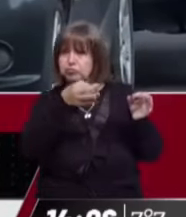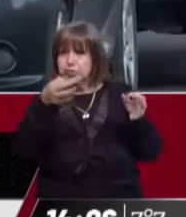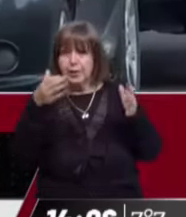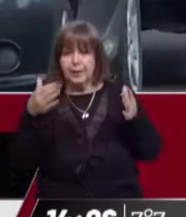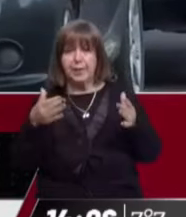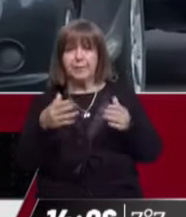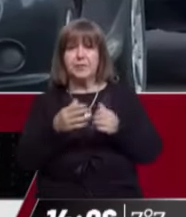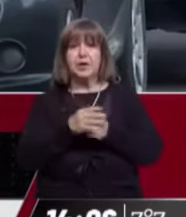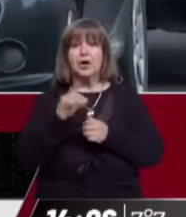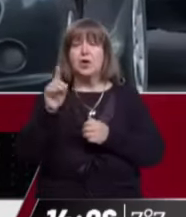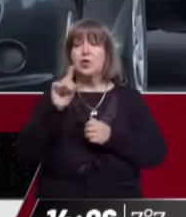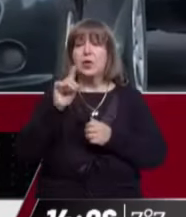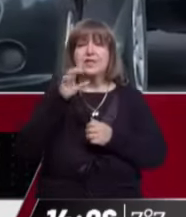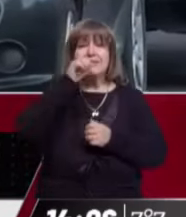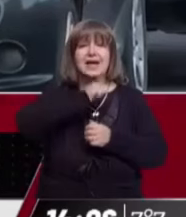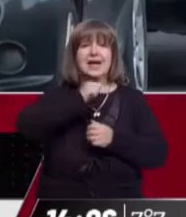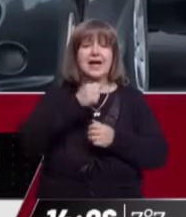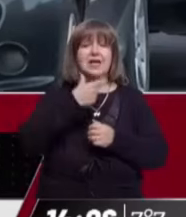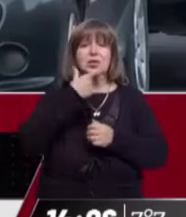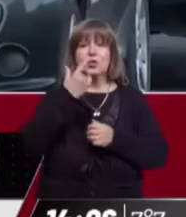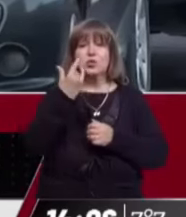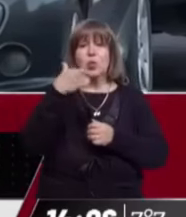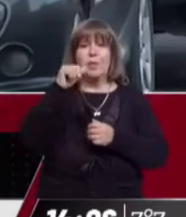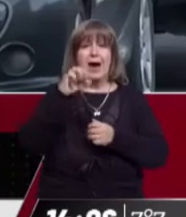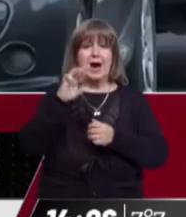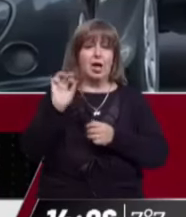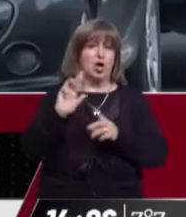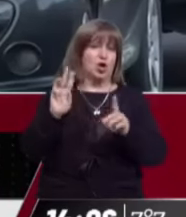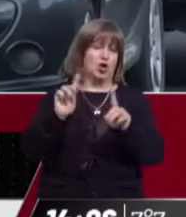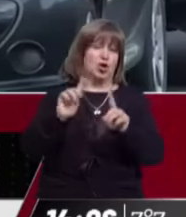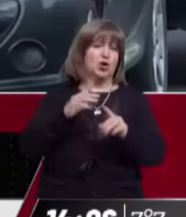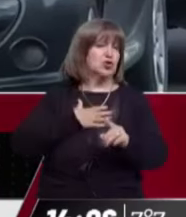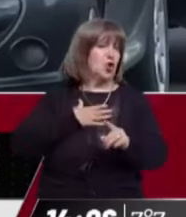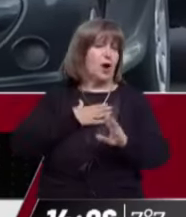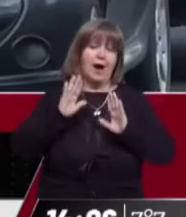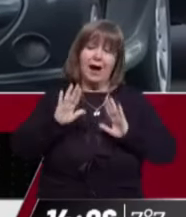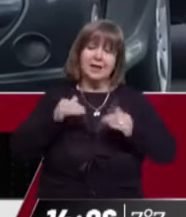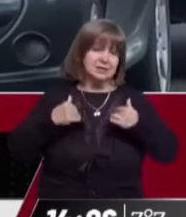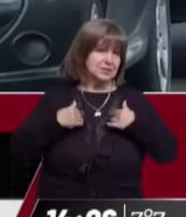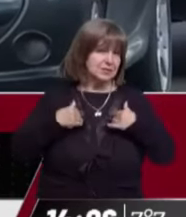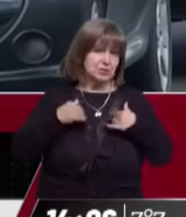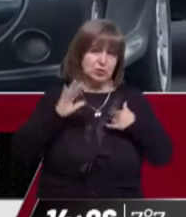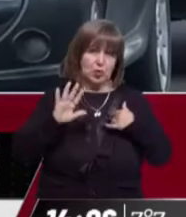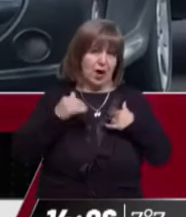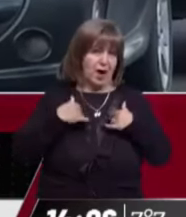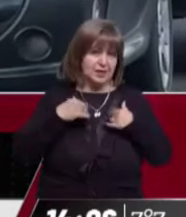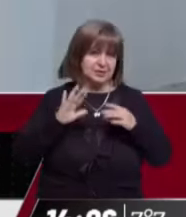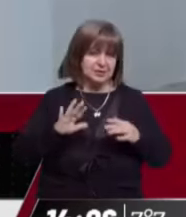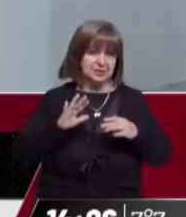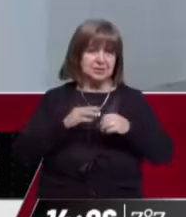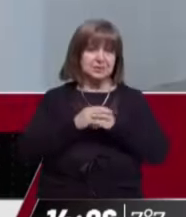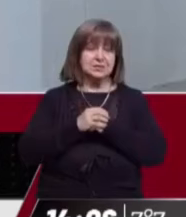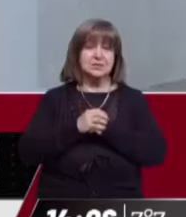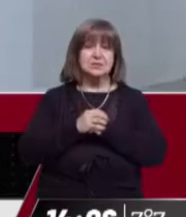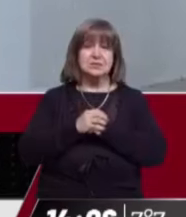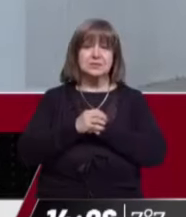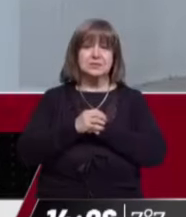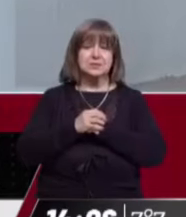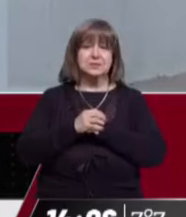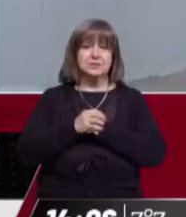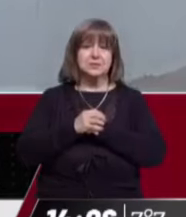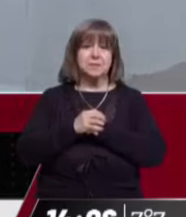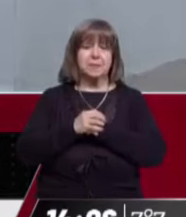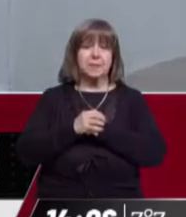sumario? No. Yo tengo un secreto de sumario profesional, digamos. Me parece que... ¿Defendidos no van a responder preguntas?